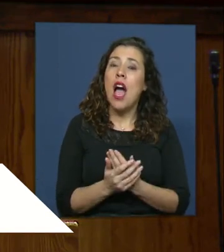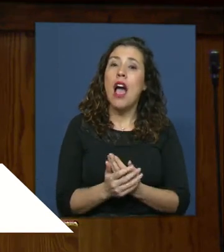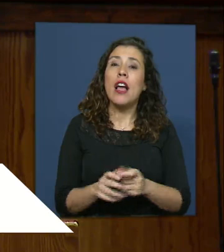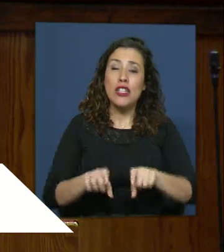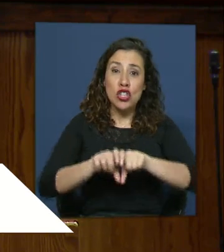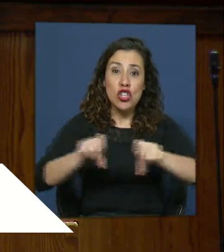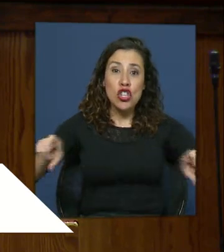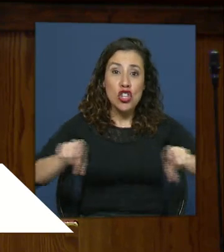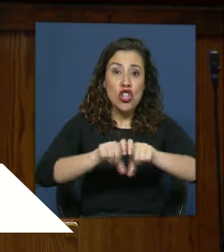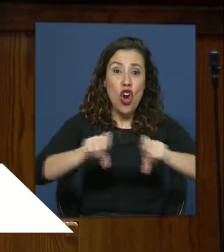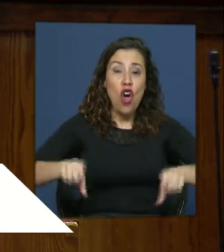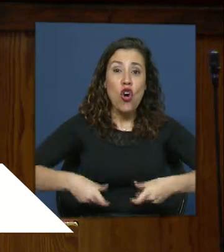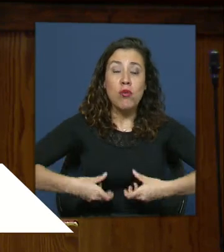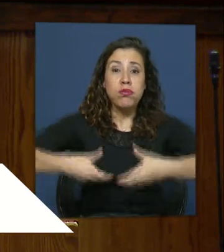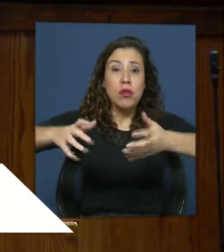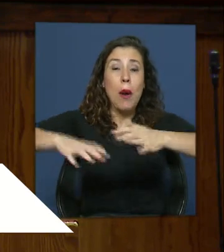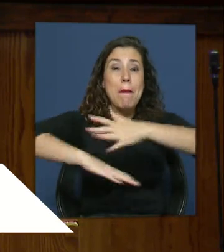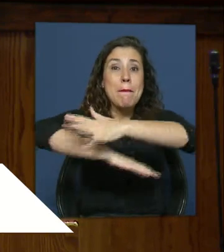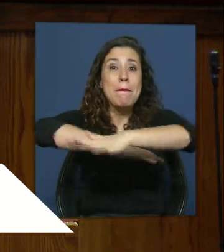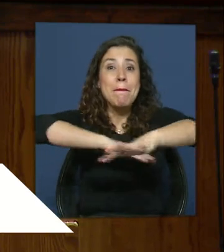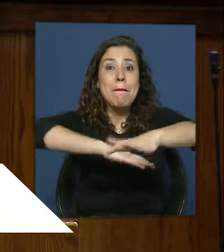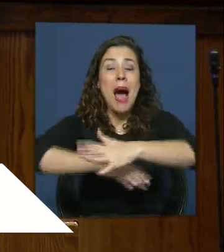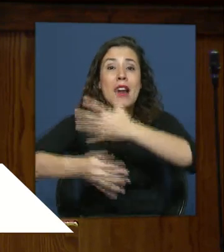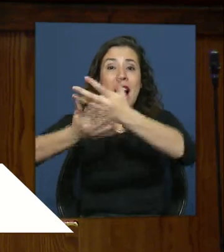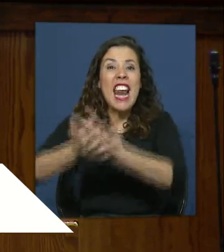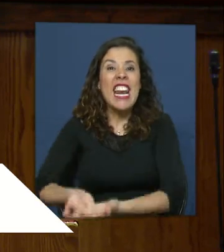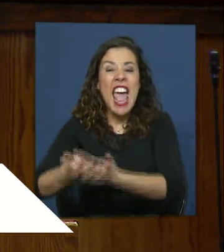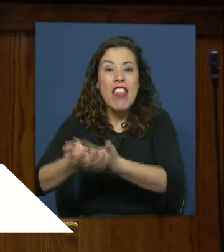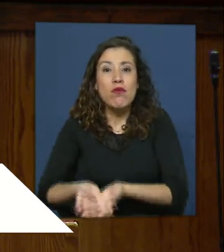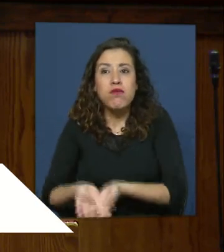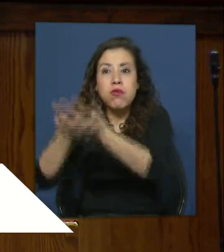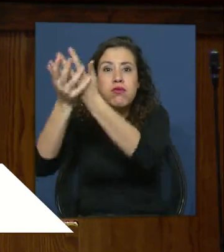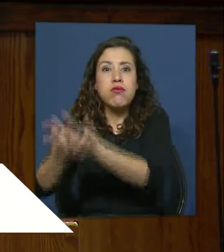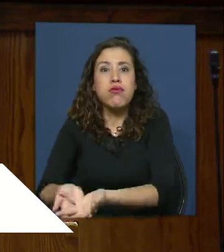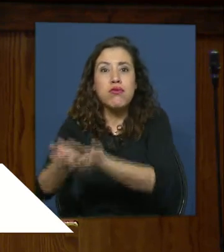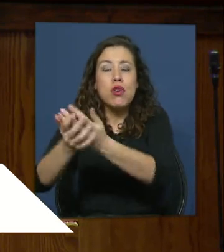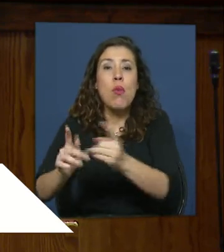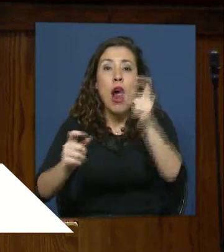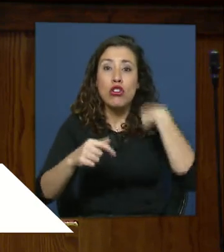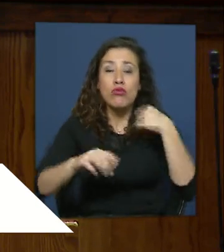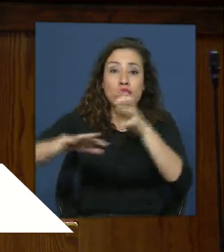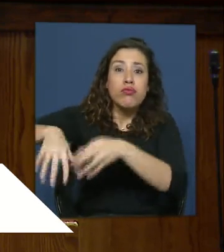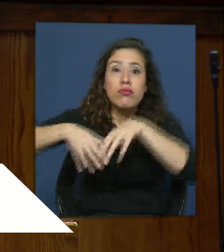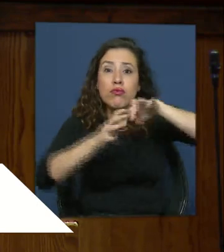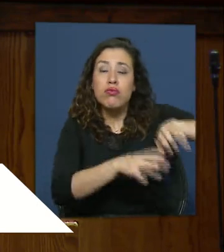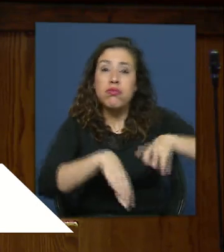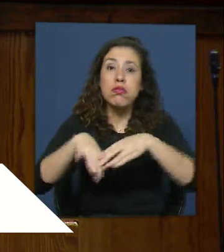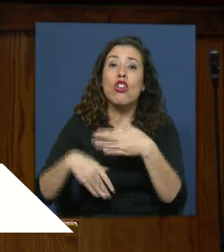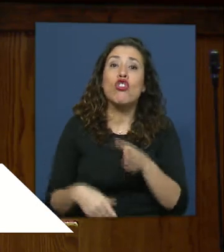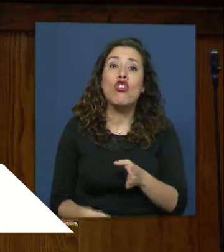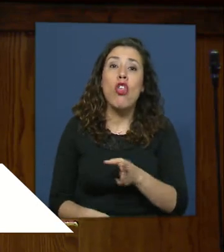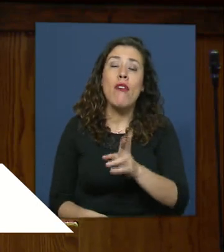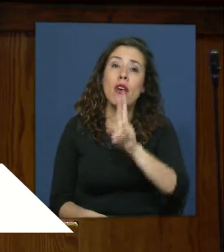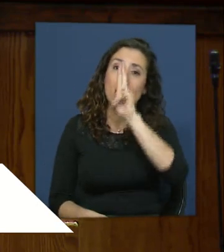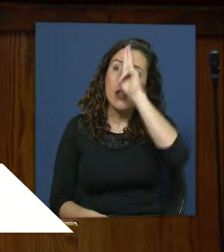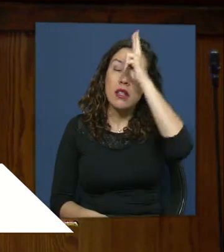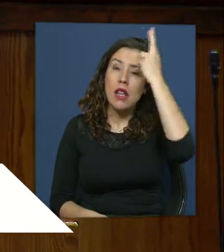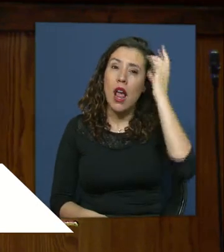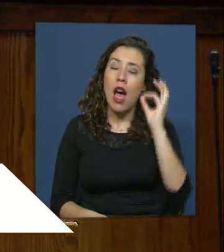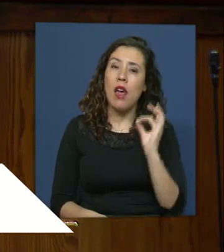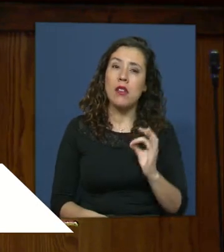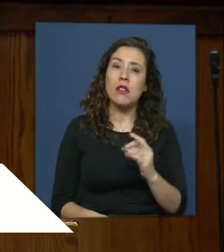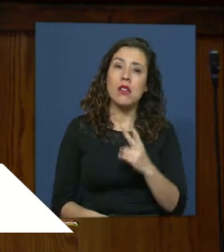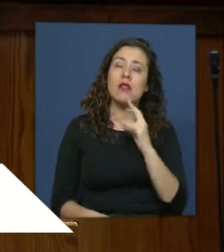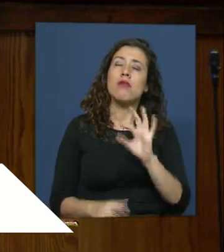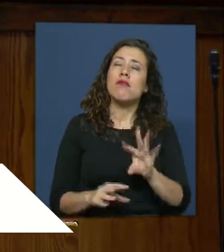para llevar la red hacia adentro como una persona nadando. Todavía se mantienen esas tradiciones. Subrayo especialmente el sentido